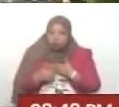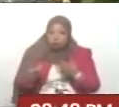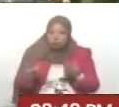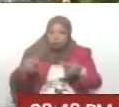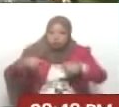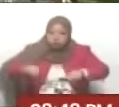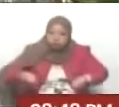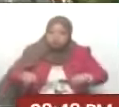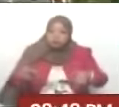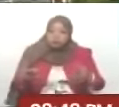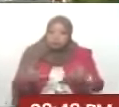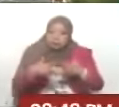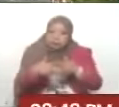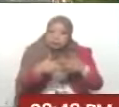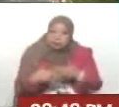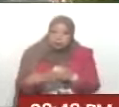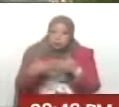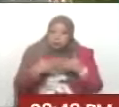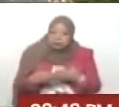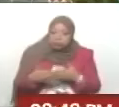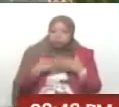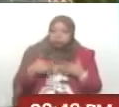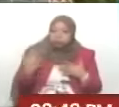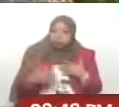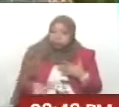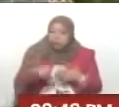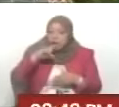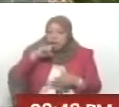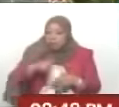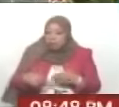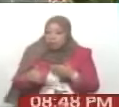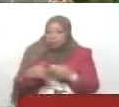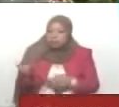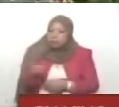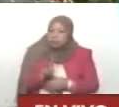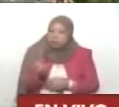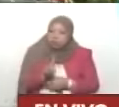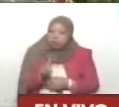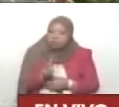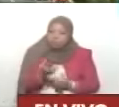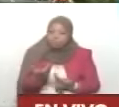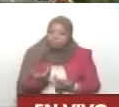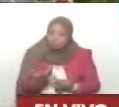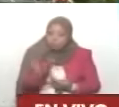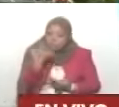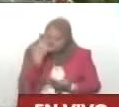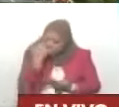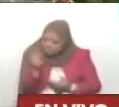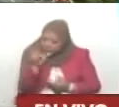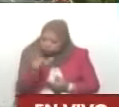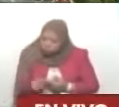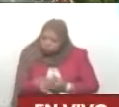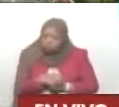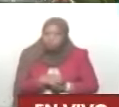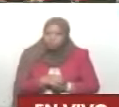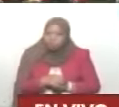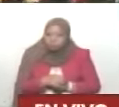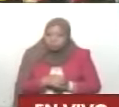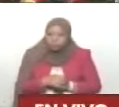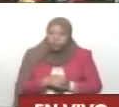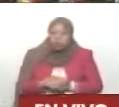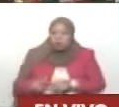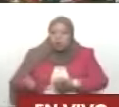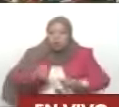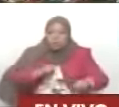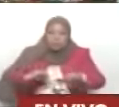las sanciones de nuestro enemigo, ¿sí? Y la gente entendió. La gente entendió, se